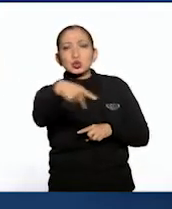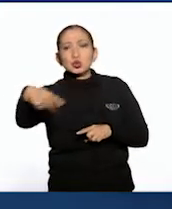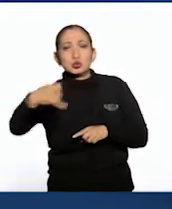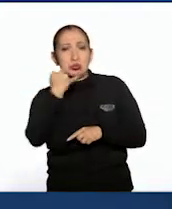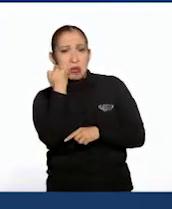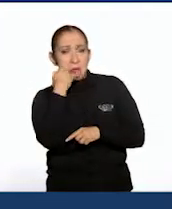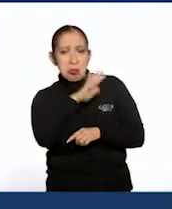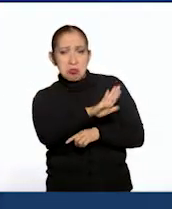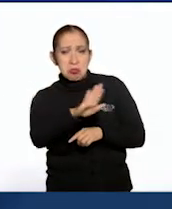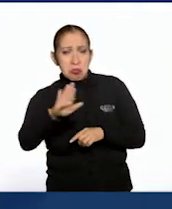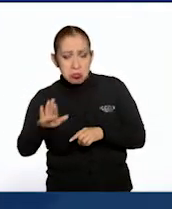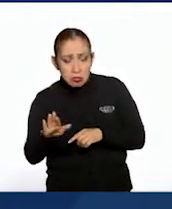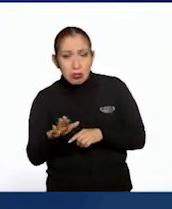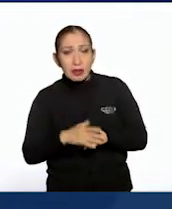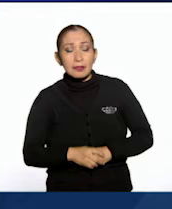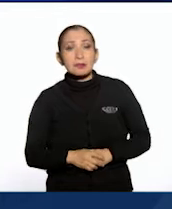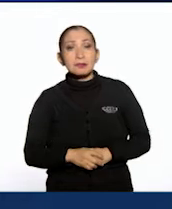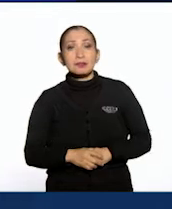diferentes lenguas.